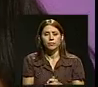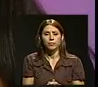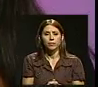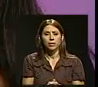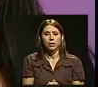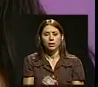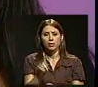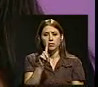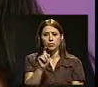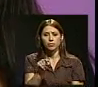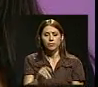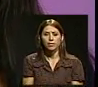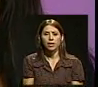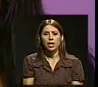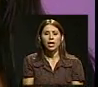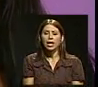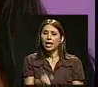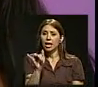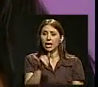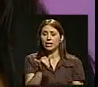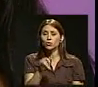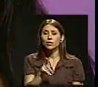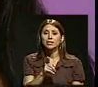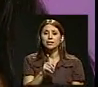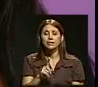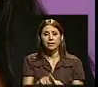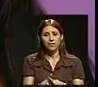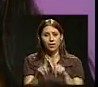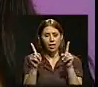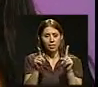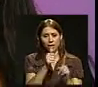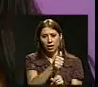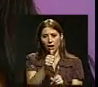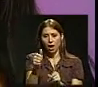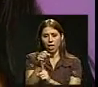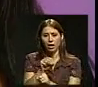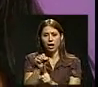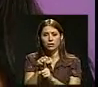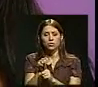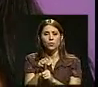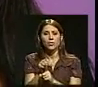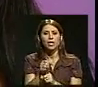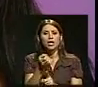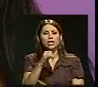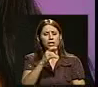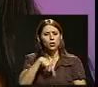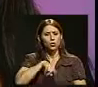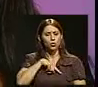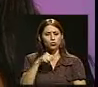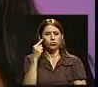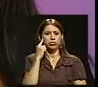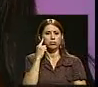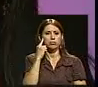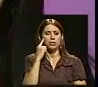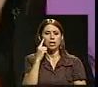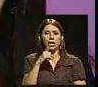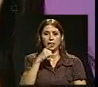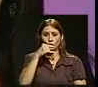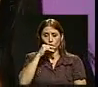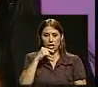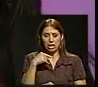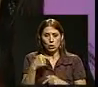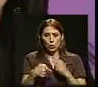Eso es diferente en cada caso, por supuesto. Si vamos a partir que es un niño que va a